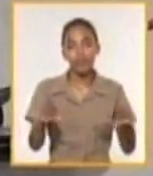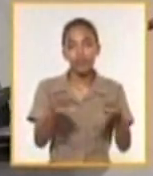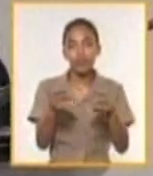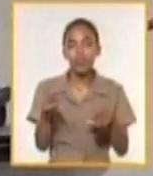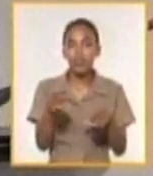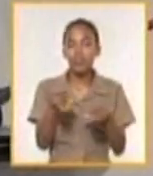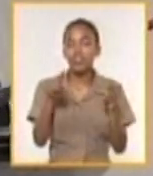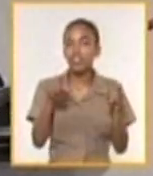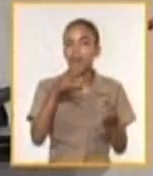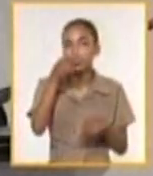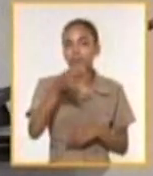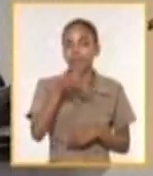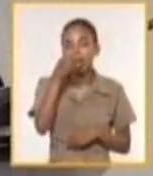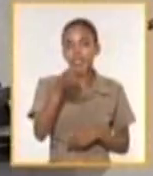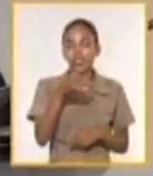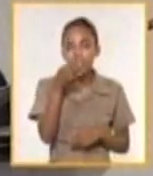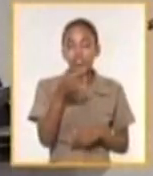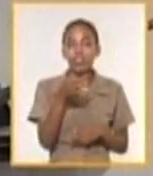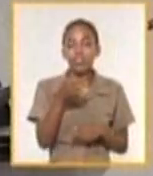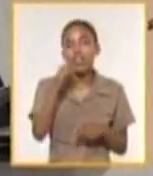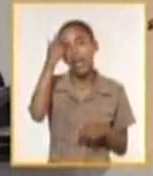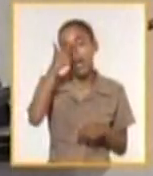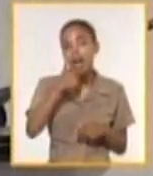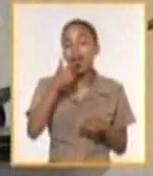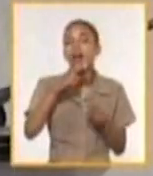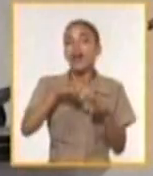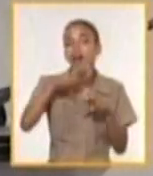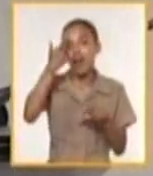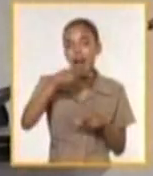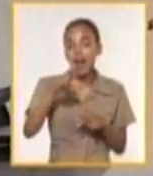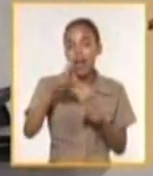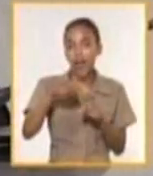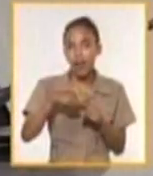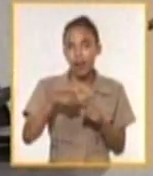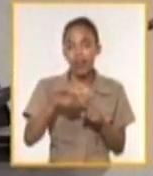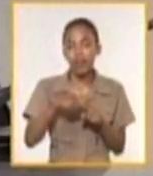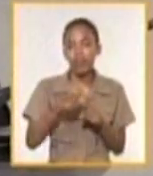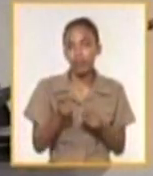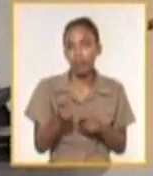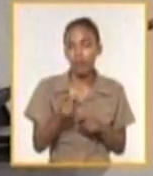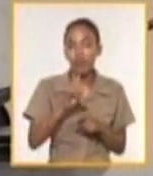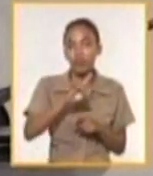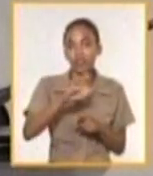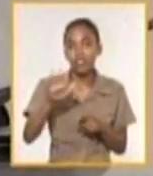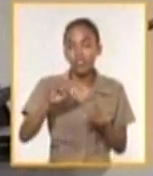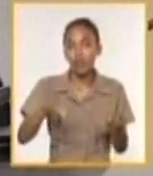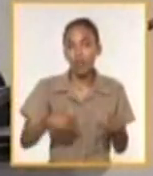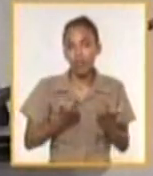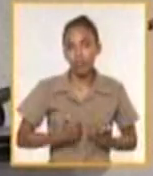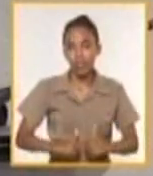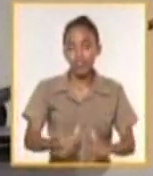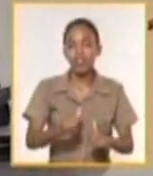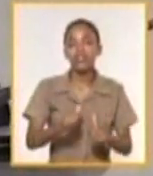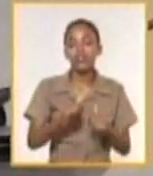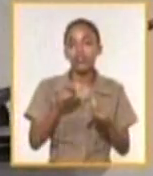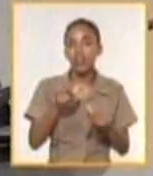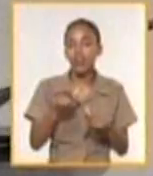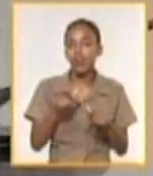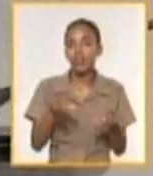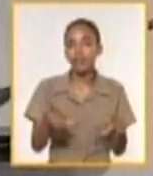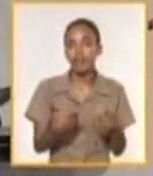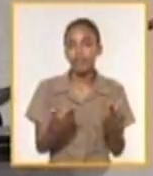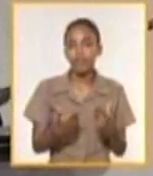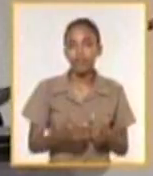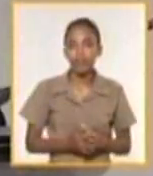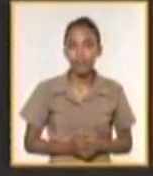redonda hablando de Armando Jar Dávalos, casi en las vísperas de su 95 cumpleaños. A Jar dedicamos nuestra mesa redonda